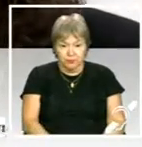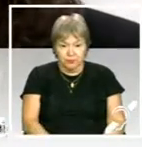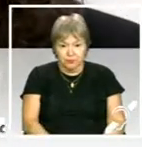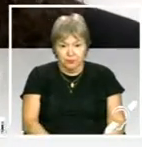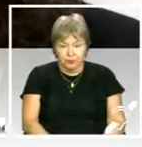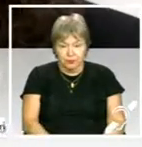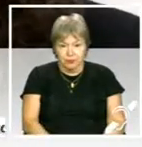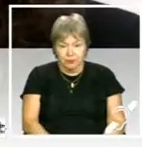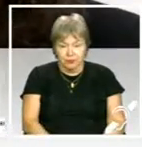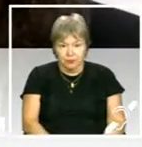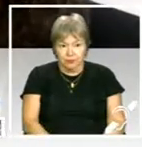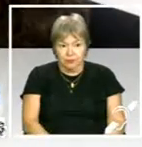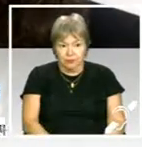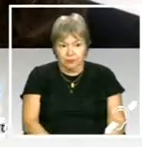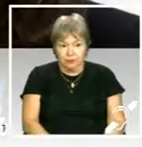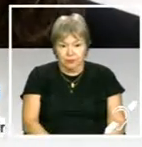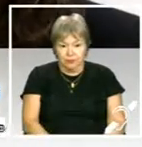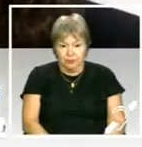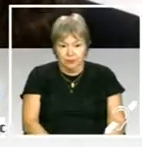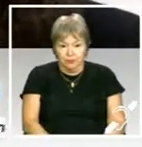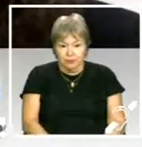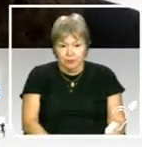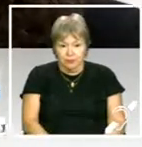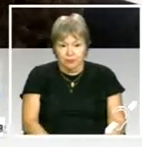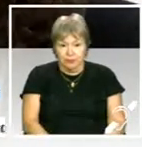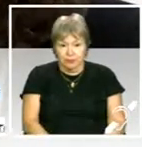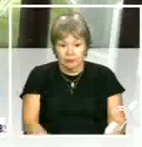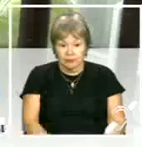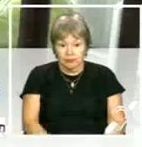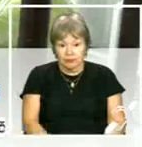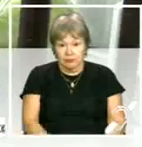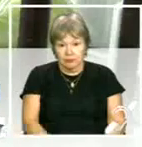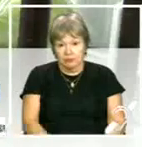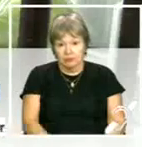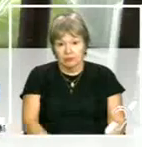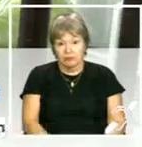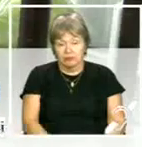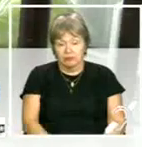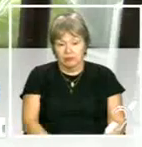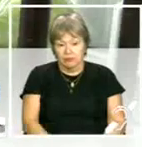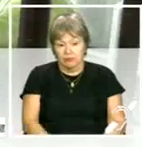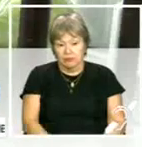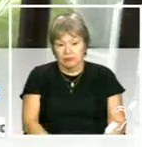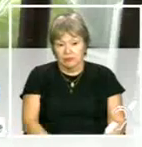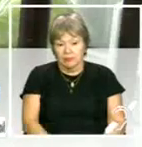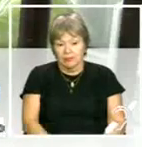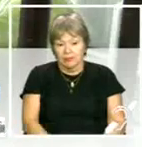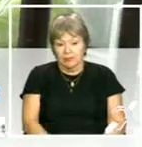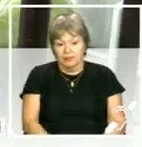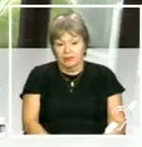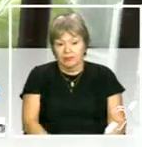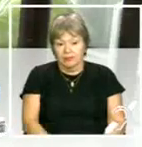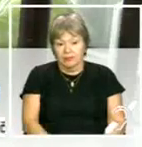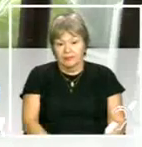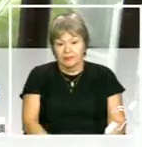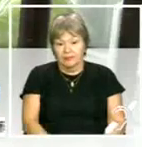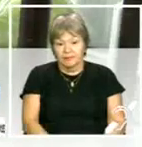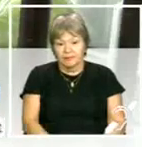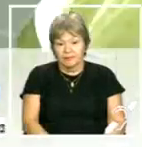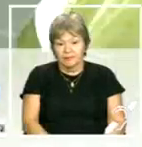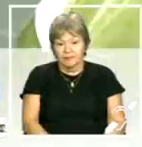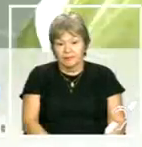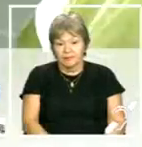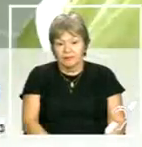Tierra hace aproximadamente 3.000 millones de años. Son los primeros organismos